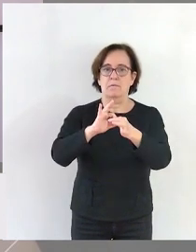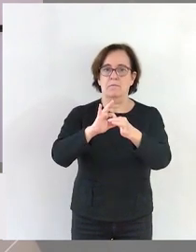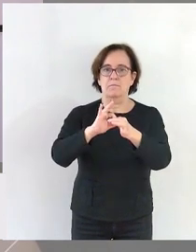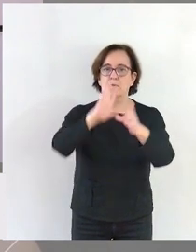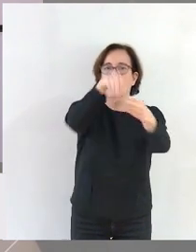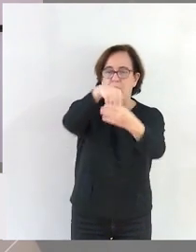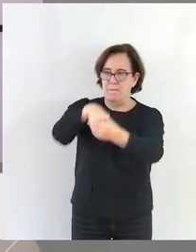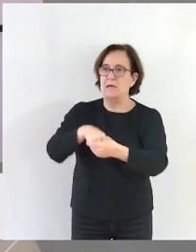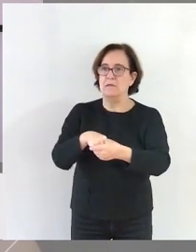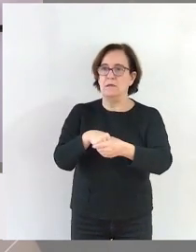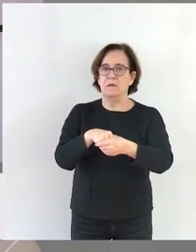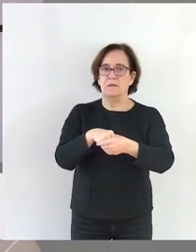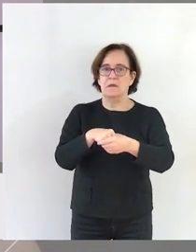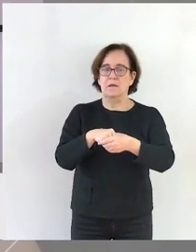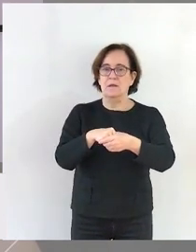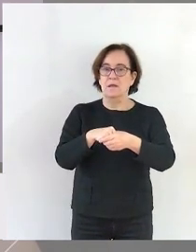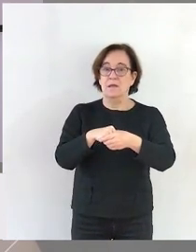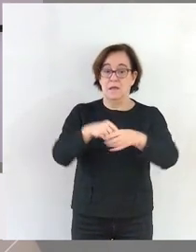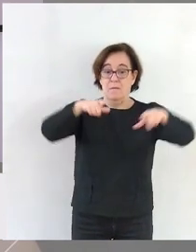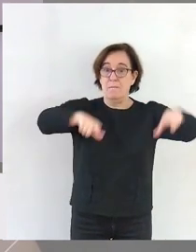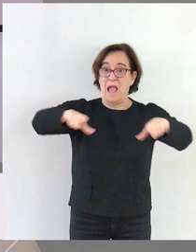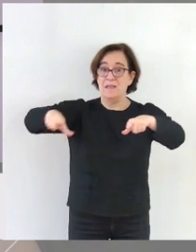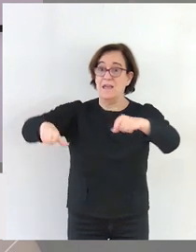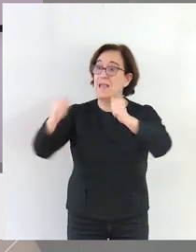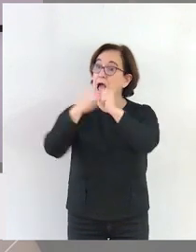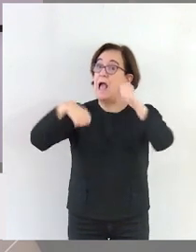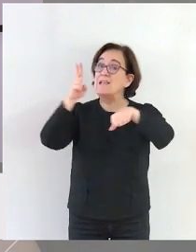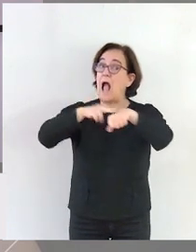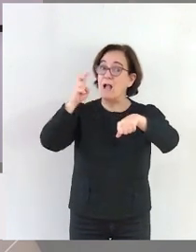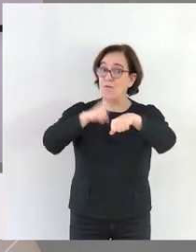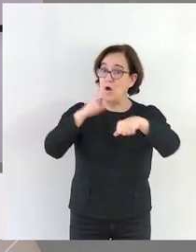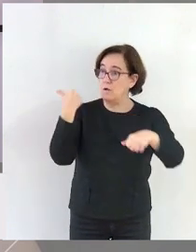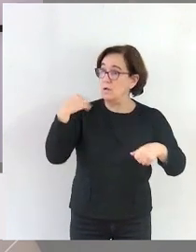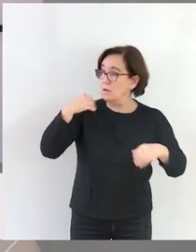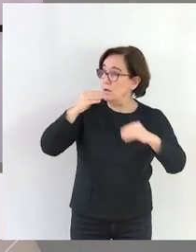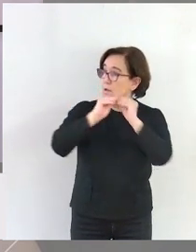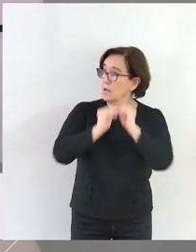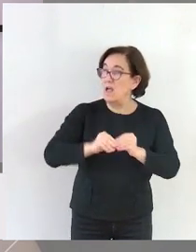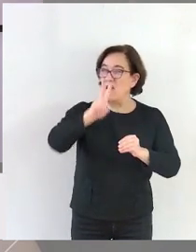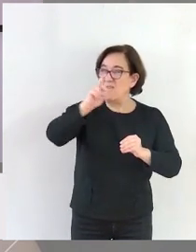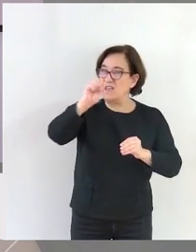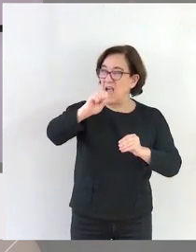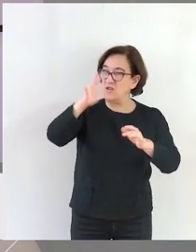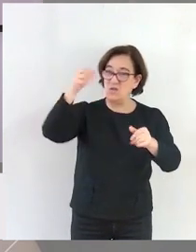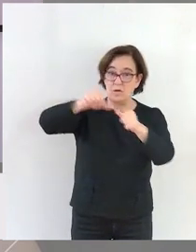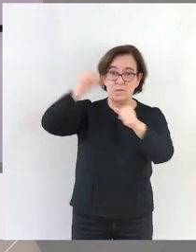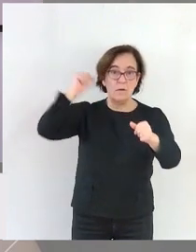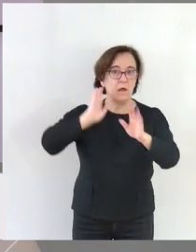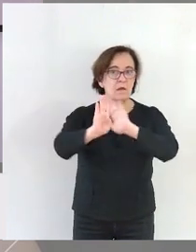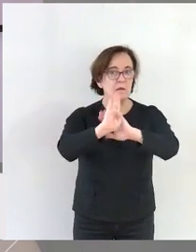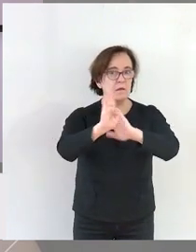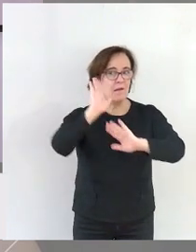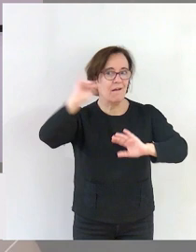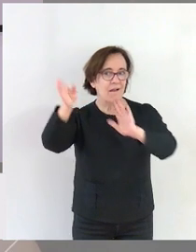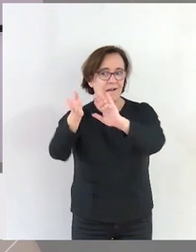implantación de plantas de Carbón que se construyeron esty hablando de hacía veintitantos años o 20 años por lo menos y que siguen operando y se